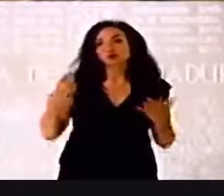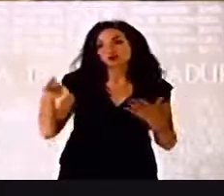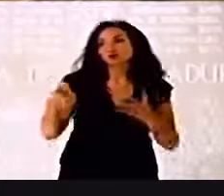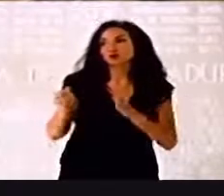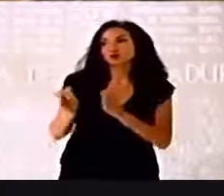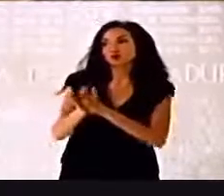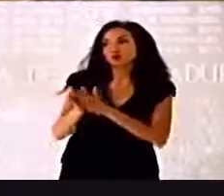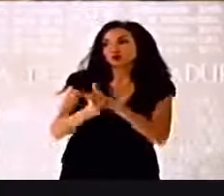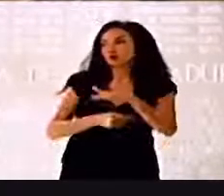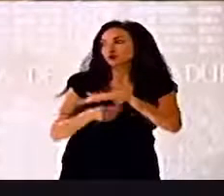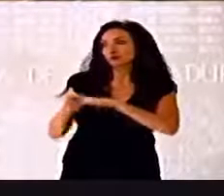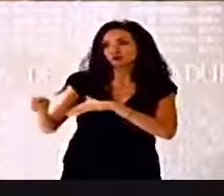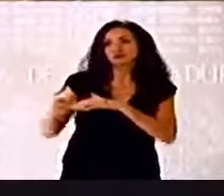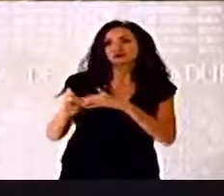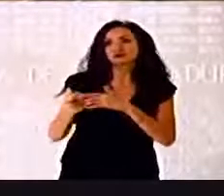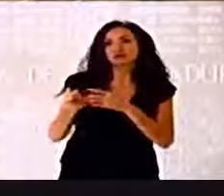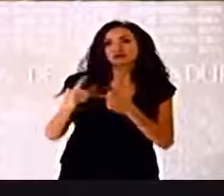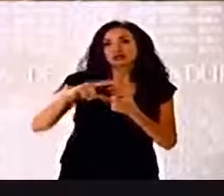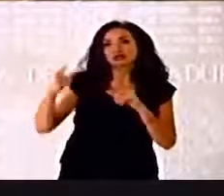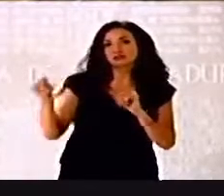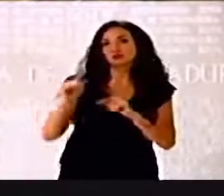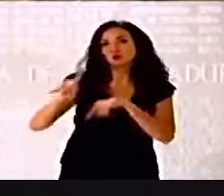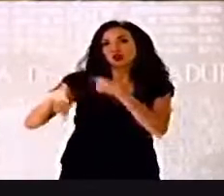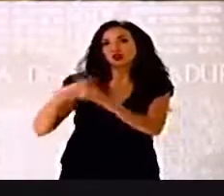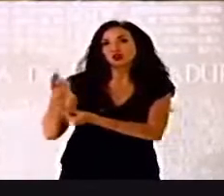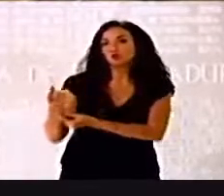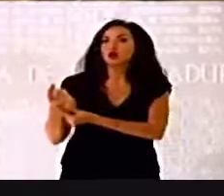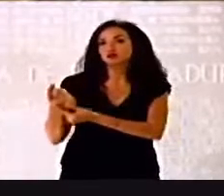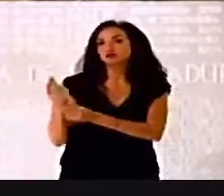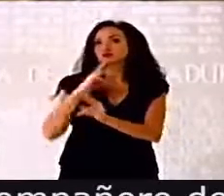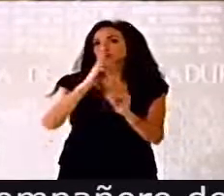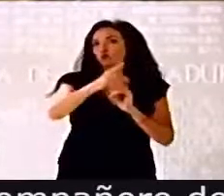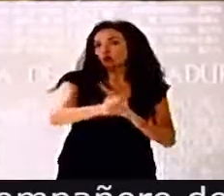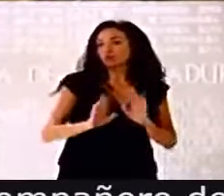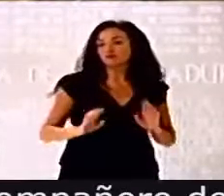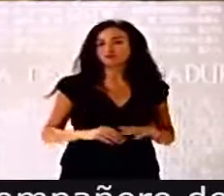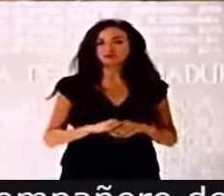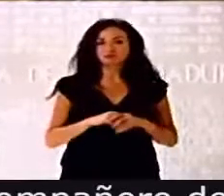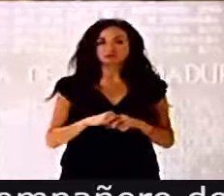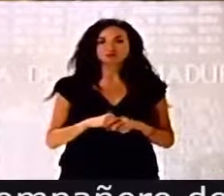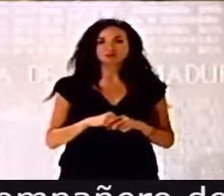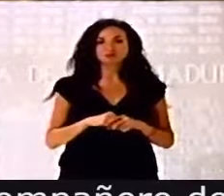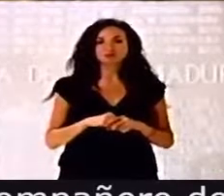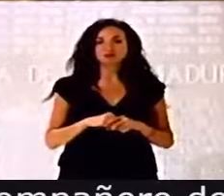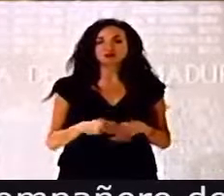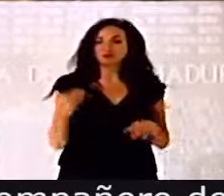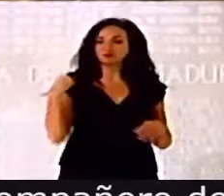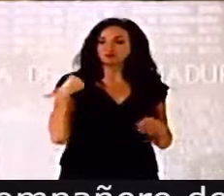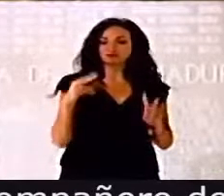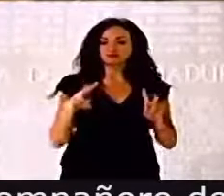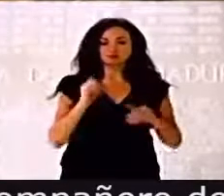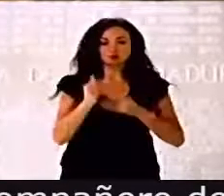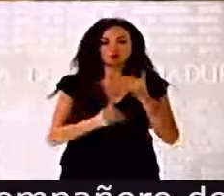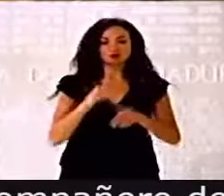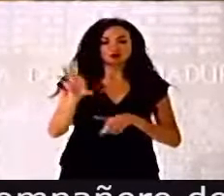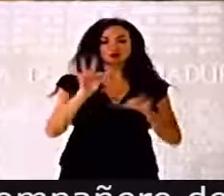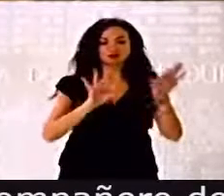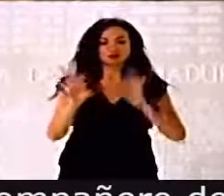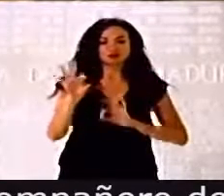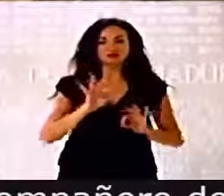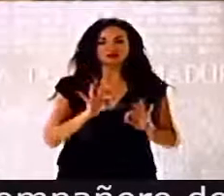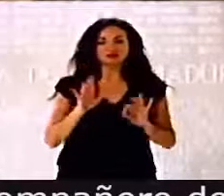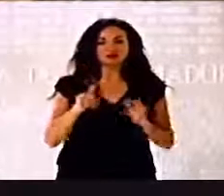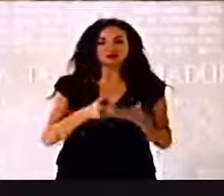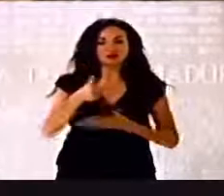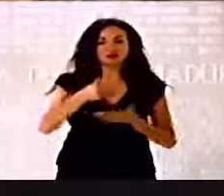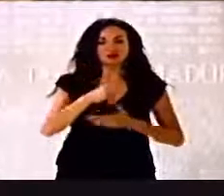compañero de Canal Extremadura esto que nos preguntan. Me pregunta usted por proceso selectivo, me dice que hemos avanzado en nota de prensa,